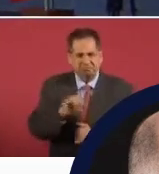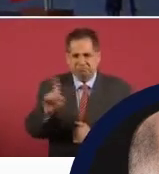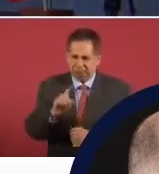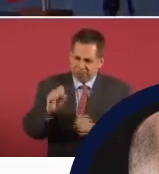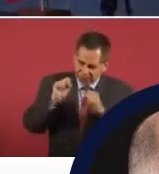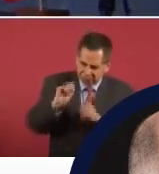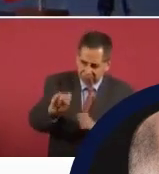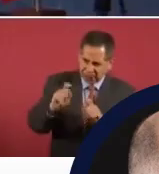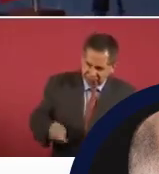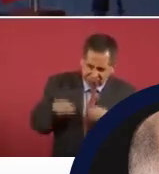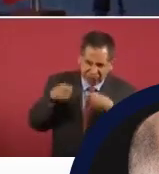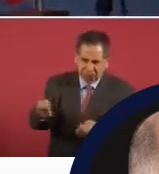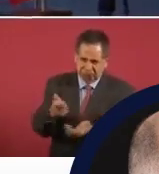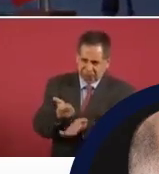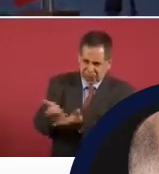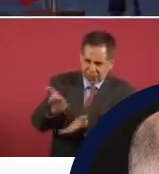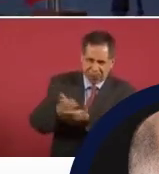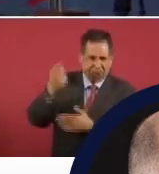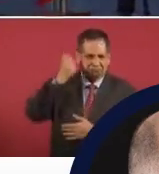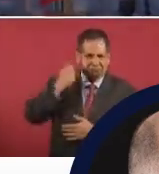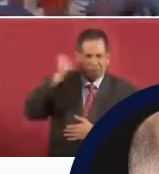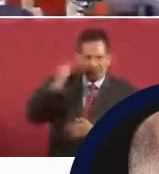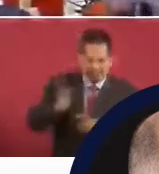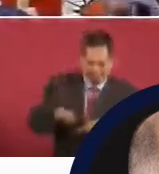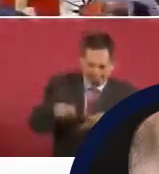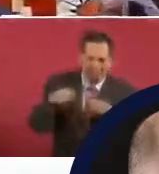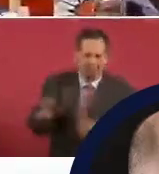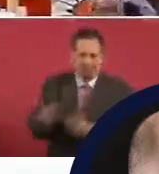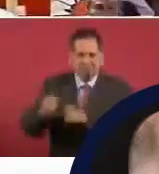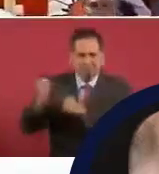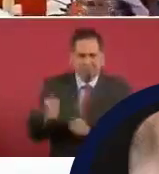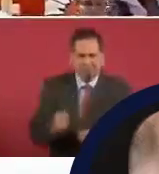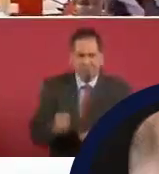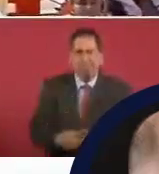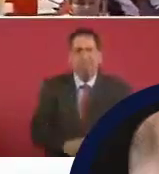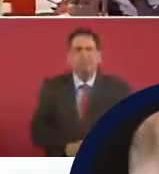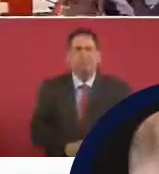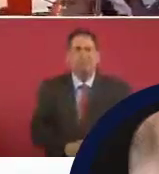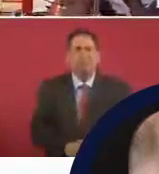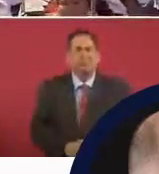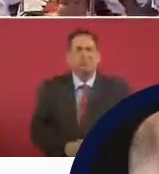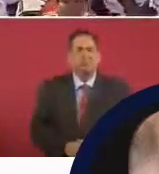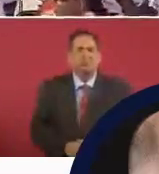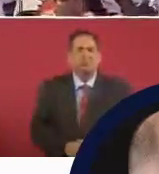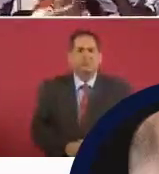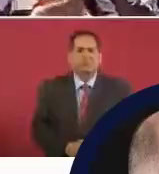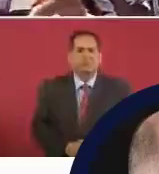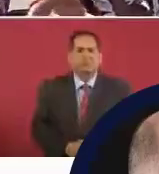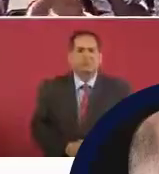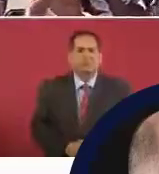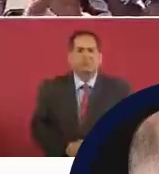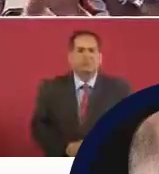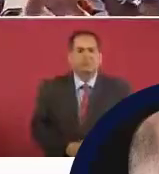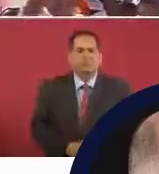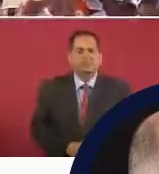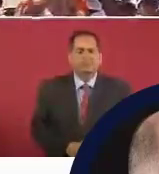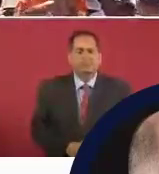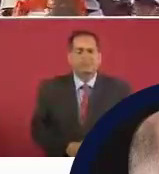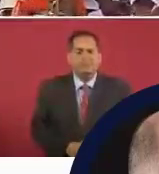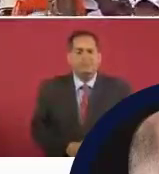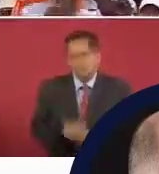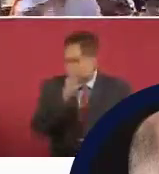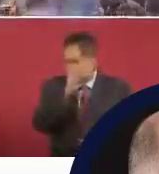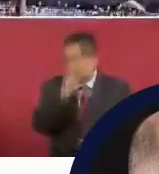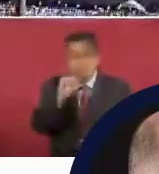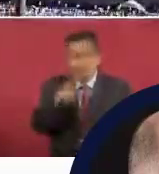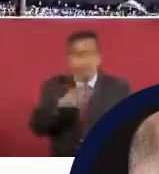últimos 4 presidentes es el que menos ha caído y tal vez el que más cambios ha logrado, porque el gobierno de